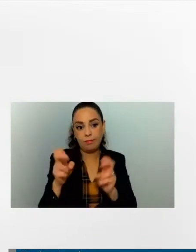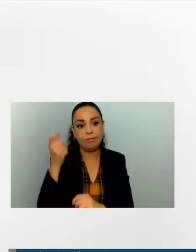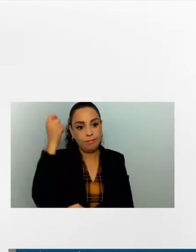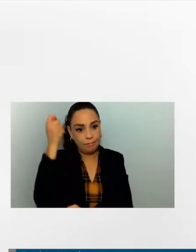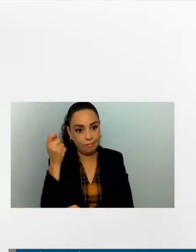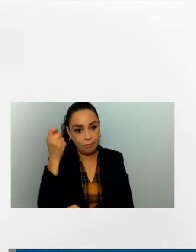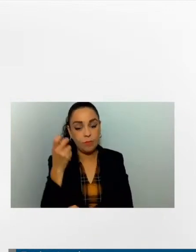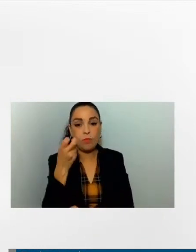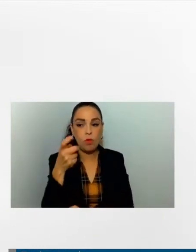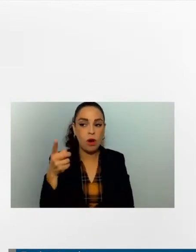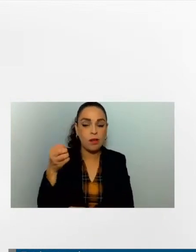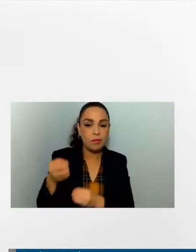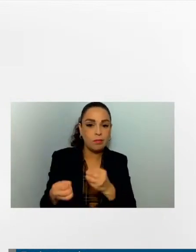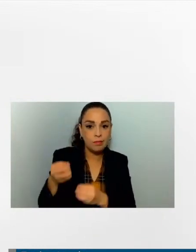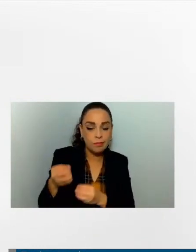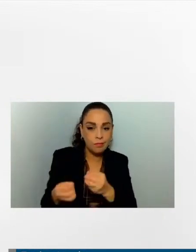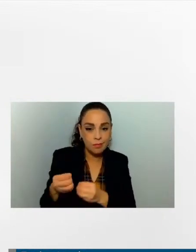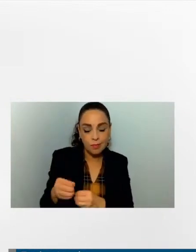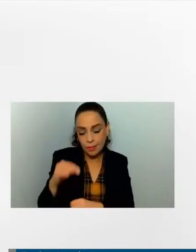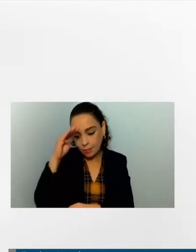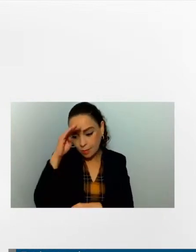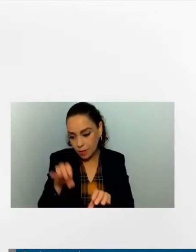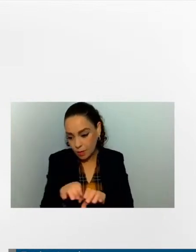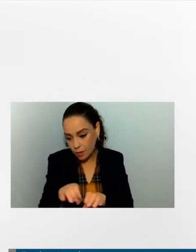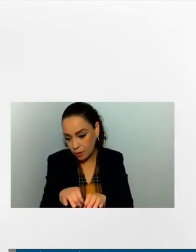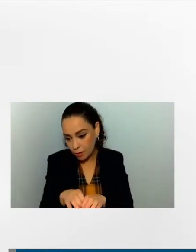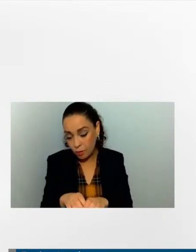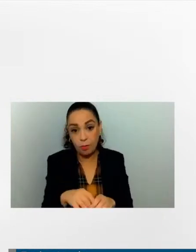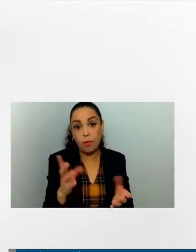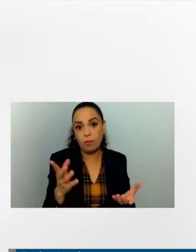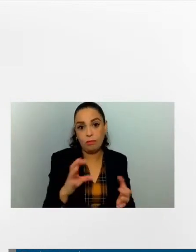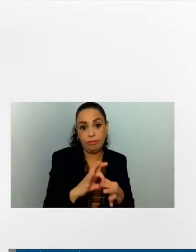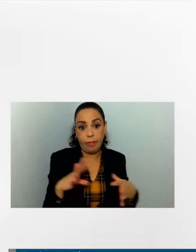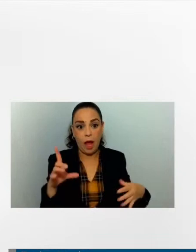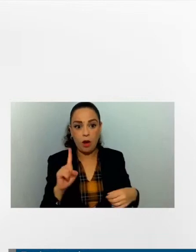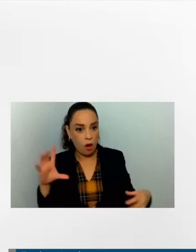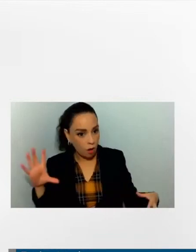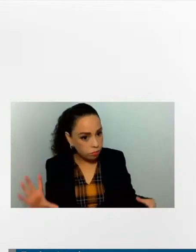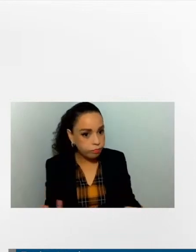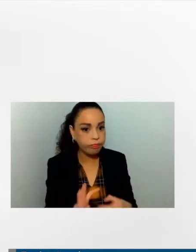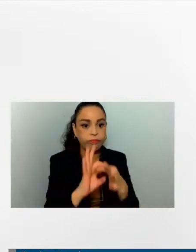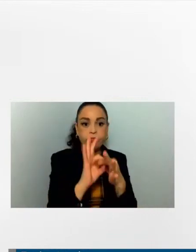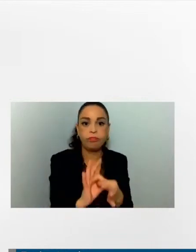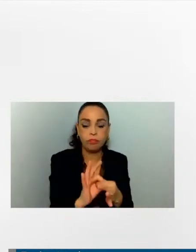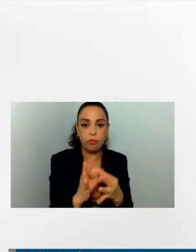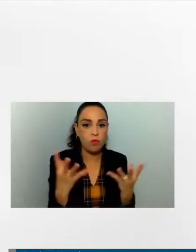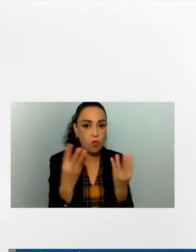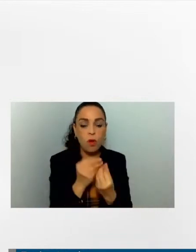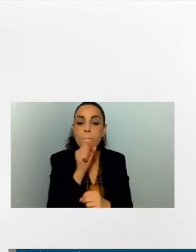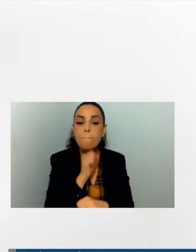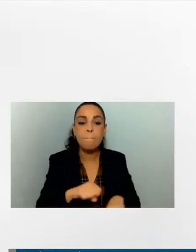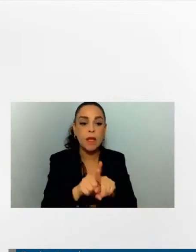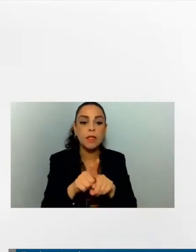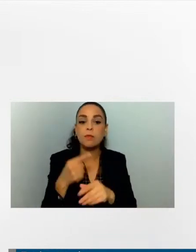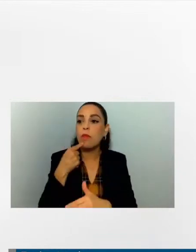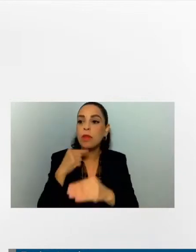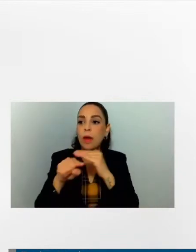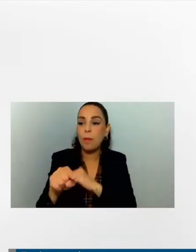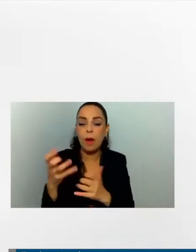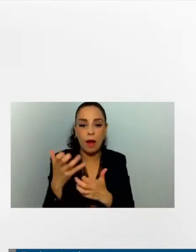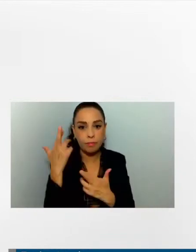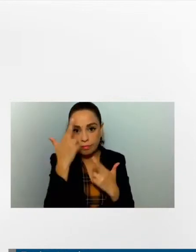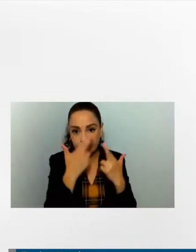quiere desvincularlo como para que se vea en otra demanda, lo cual me parece también una